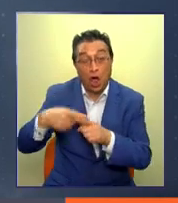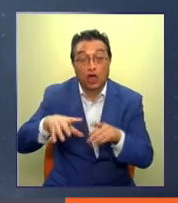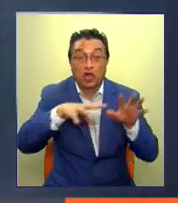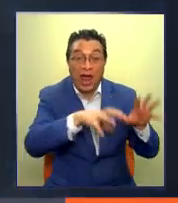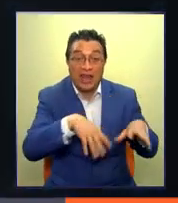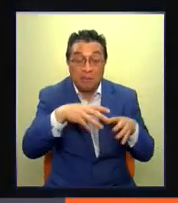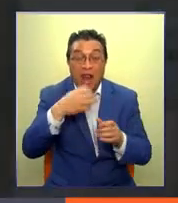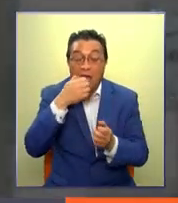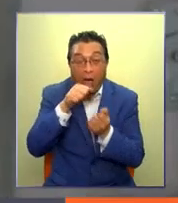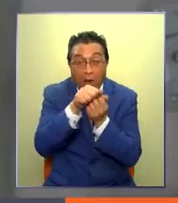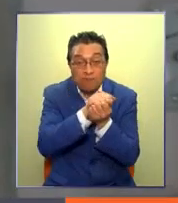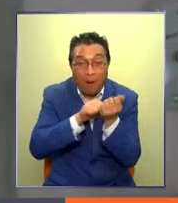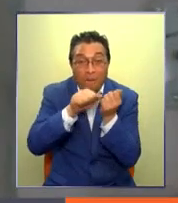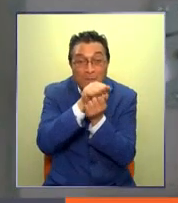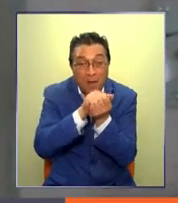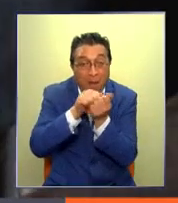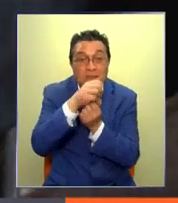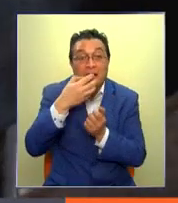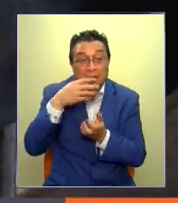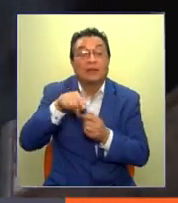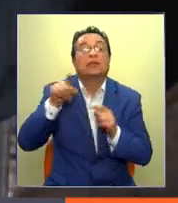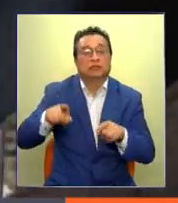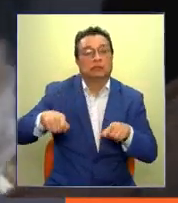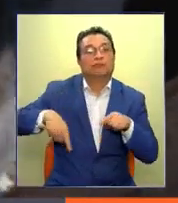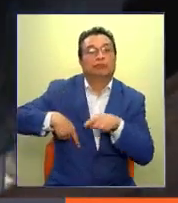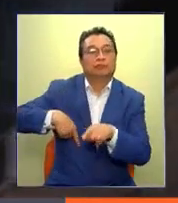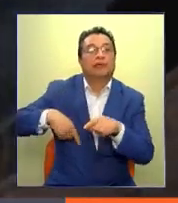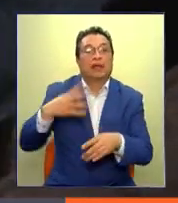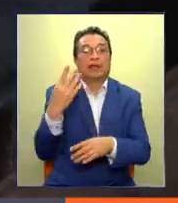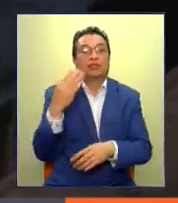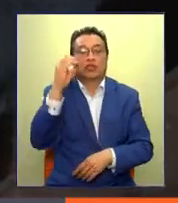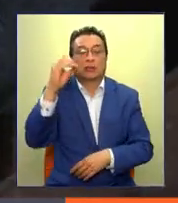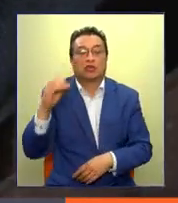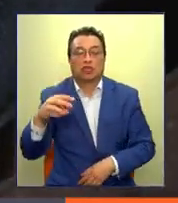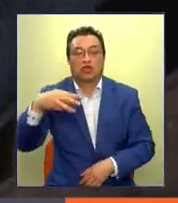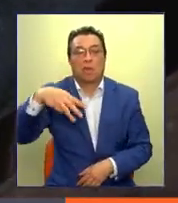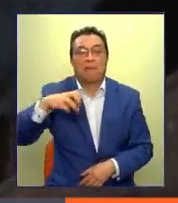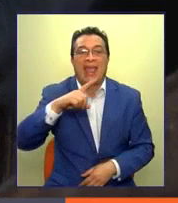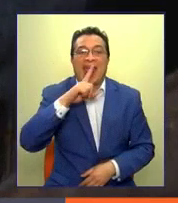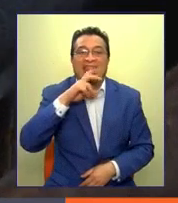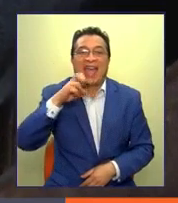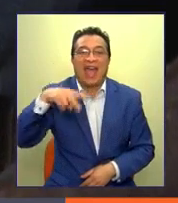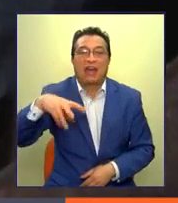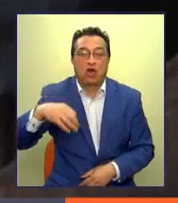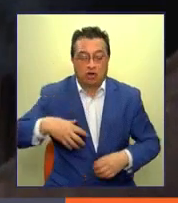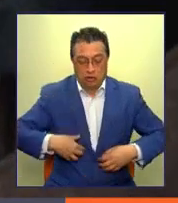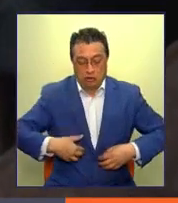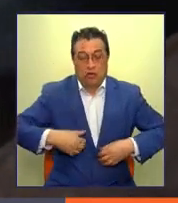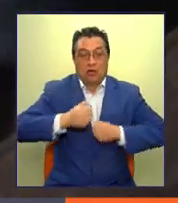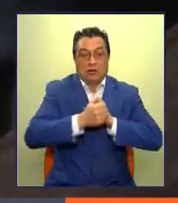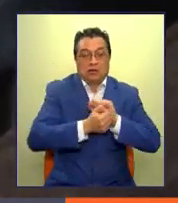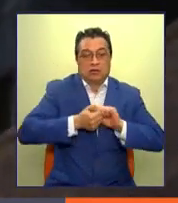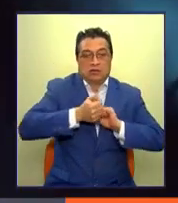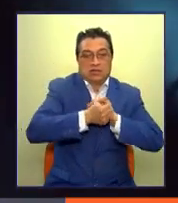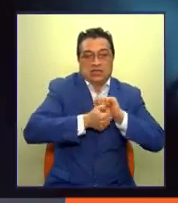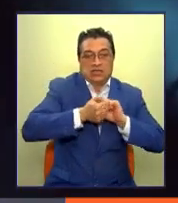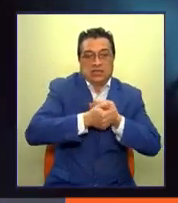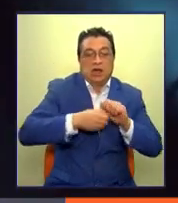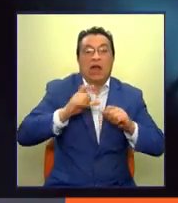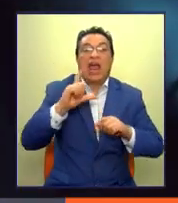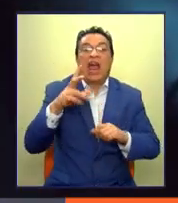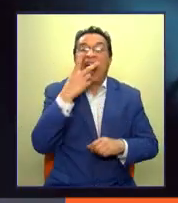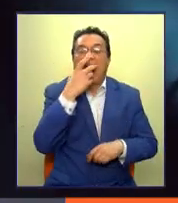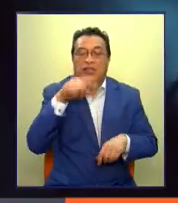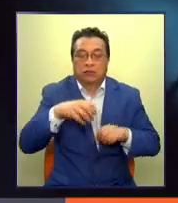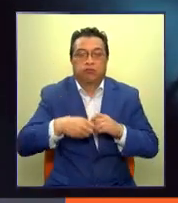rumiantes son responsables del 14% de las emisiones de metano que producen en su estómago al hacer la digestión. Producto